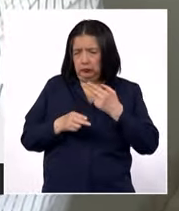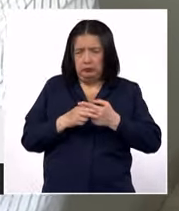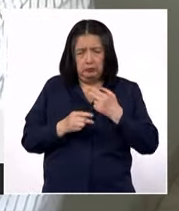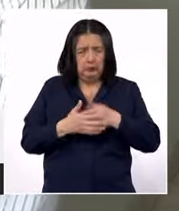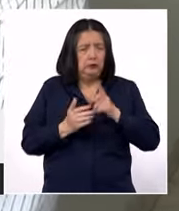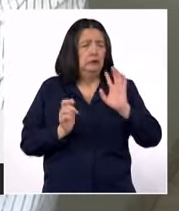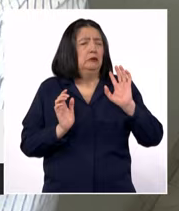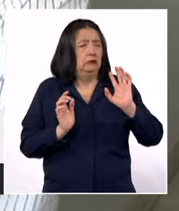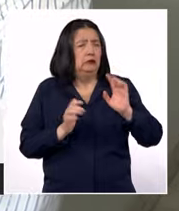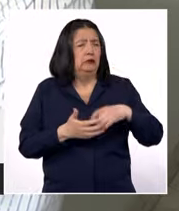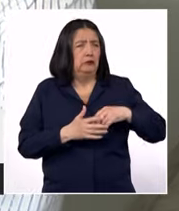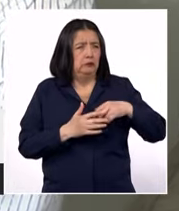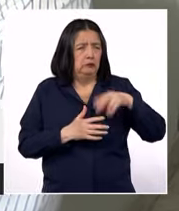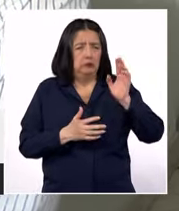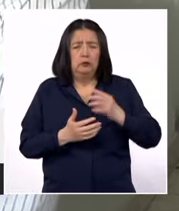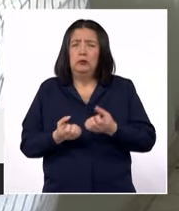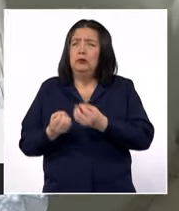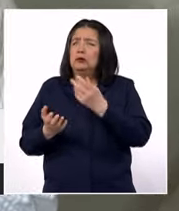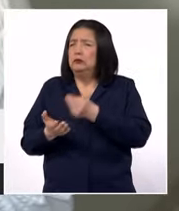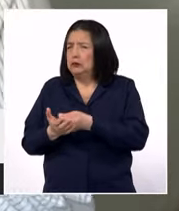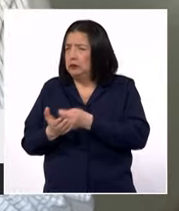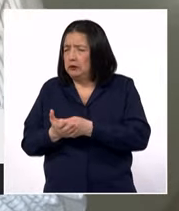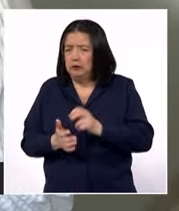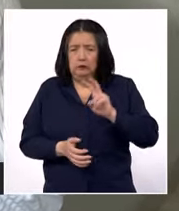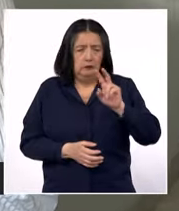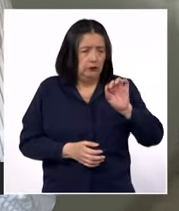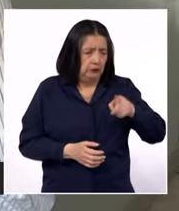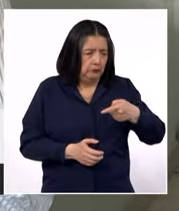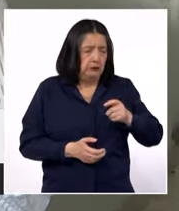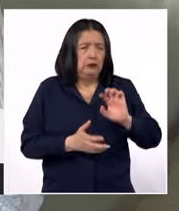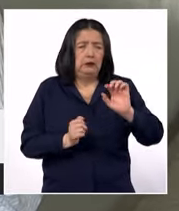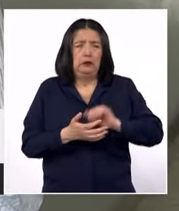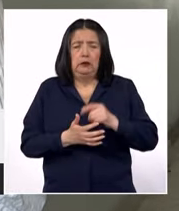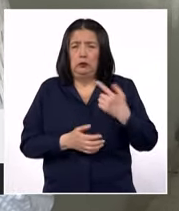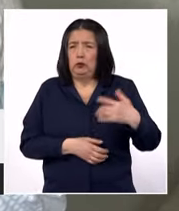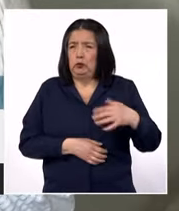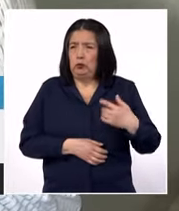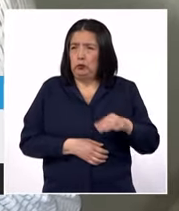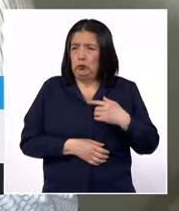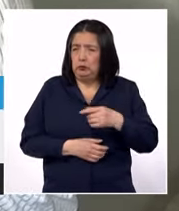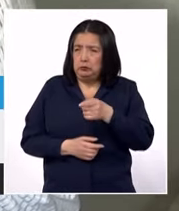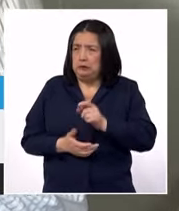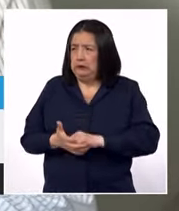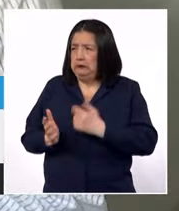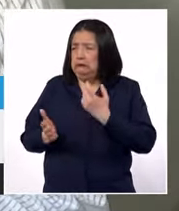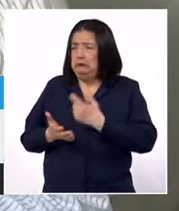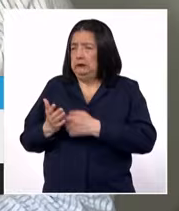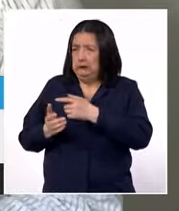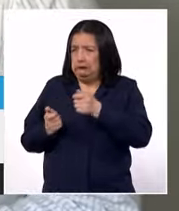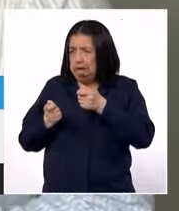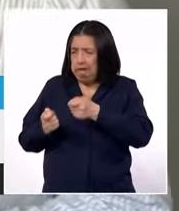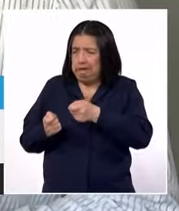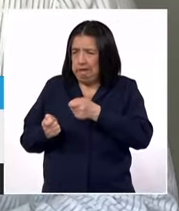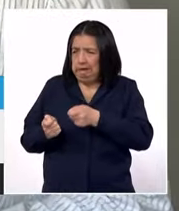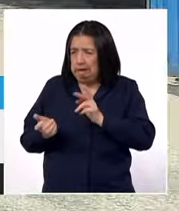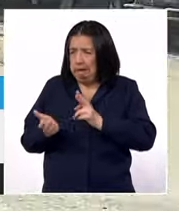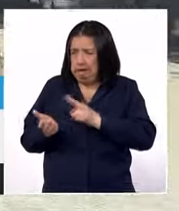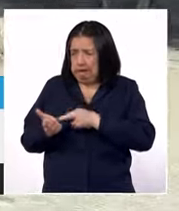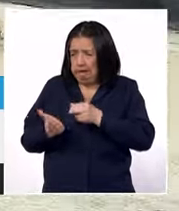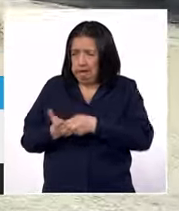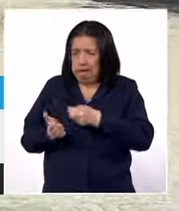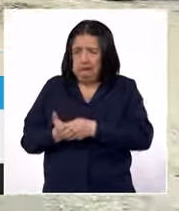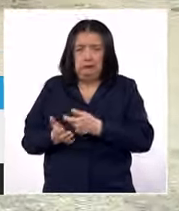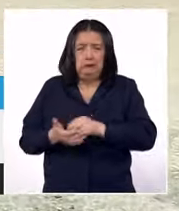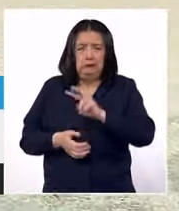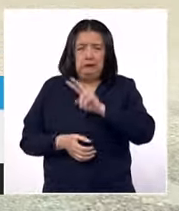le están pidiendo? 20 mil soles. Para este transportista, su cabeza tiene precio. Los extorsionadores le piden 20